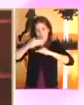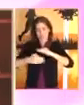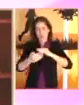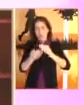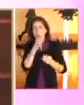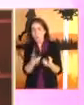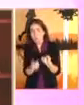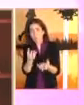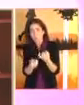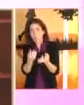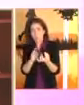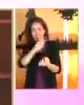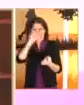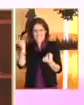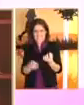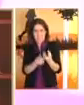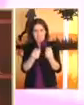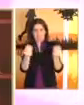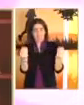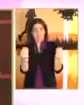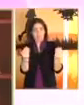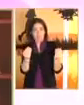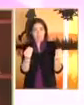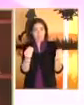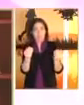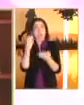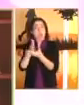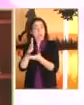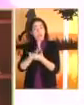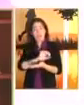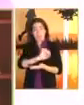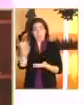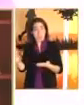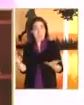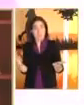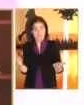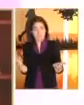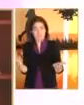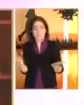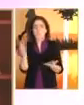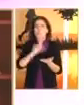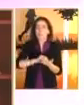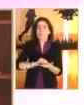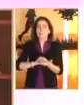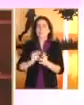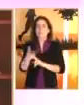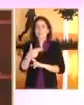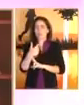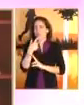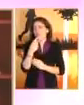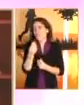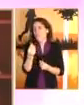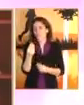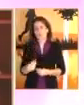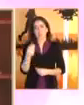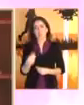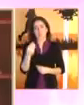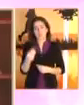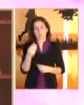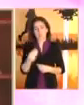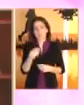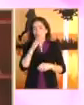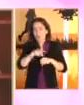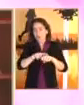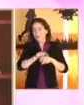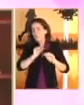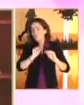preparaciones culinarias o más que la carne, y además le dota de un gran sabor. Las características organolépticas del pescado